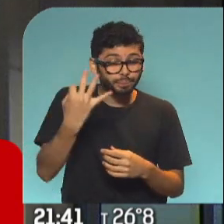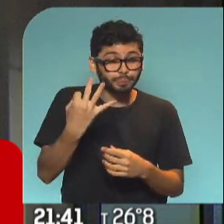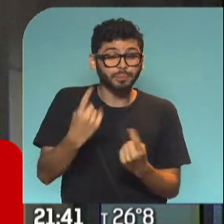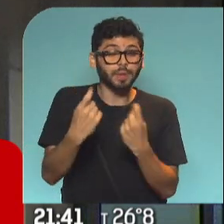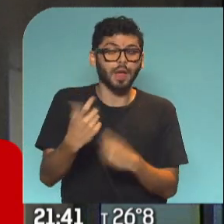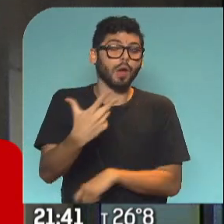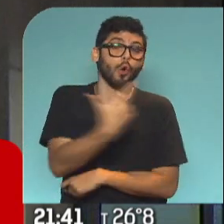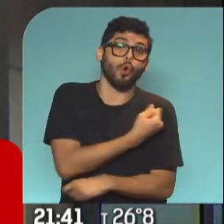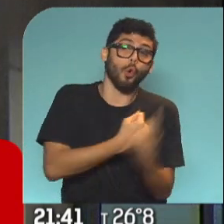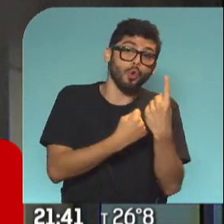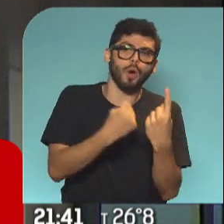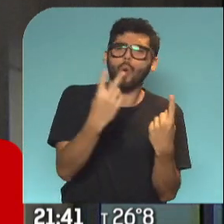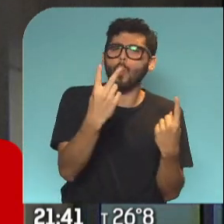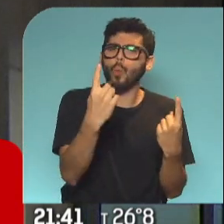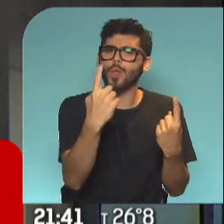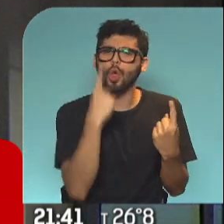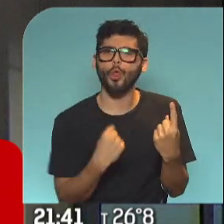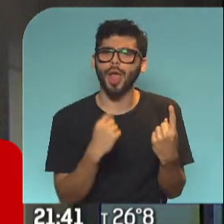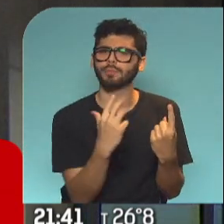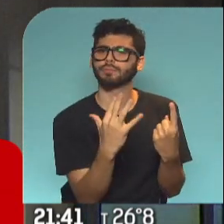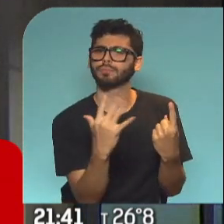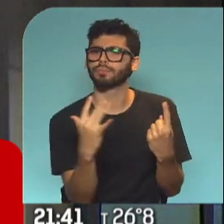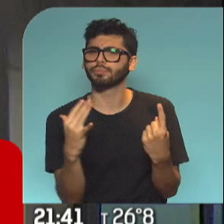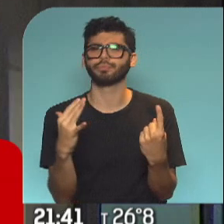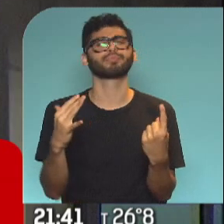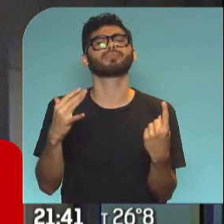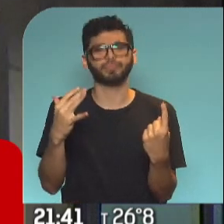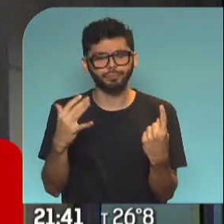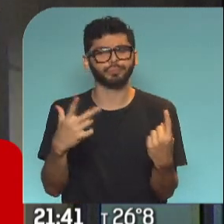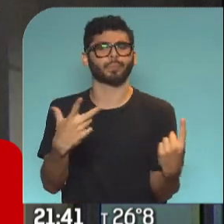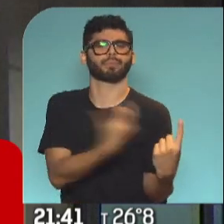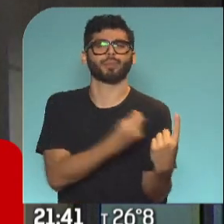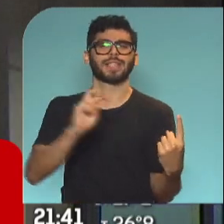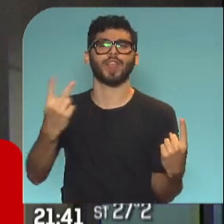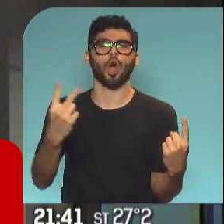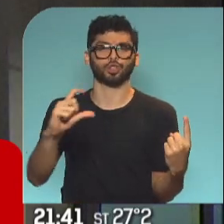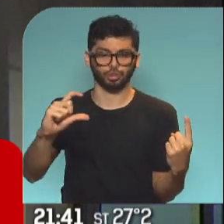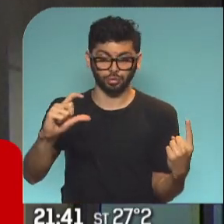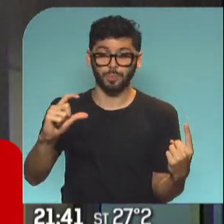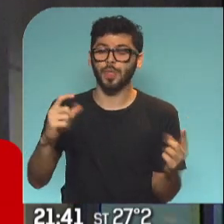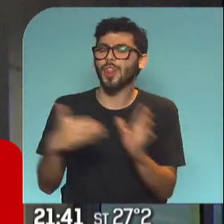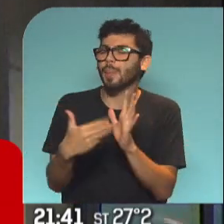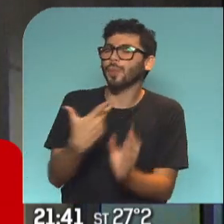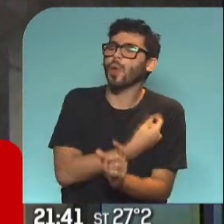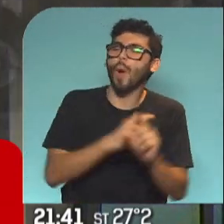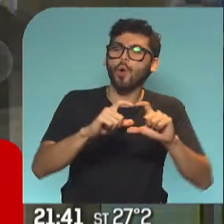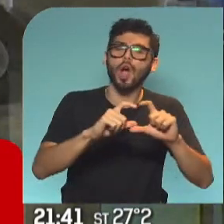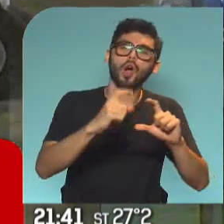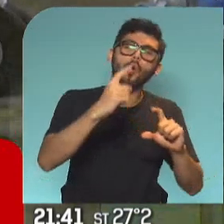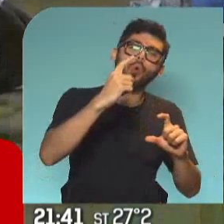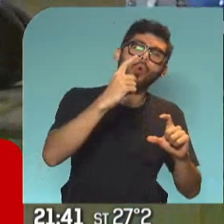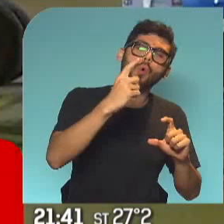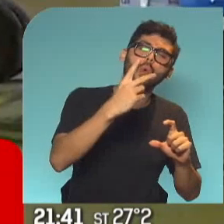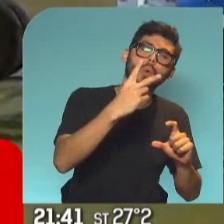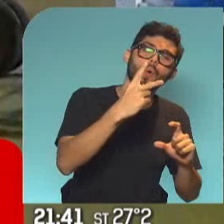de diferencia. Ahí está, dependiendo de la vacuna son 2, 3, hasta 6, ¿no? Semanas. Claro. Y en este caso, lo que hablábamos recién de la temperatura y de por qué se puede